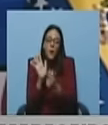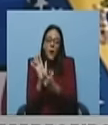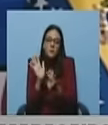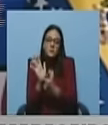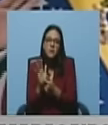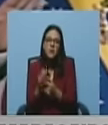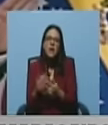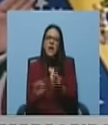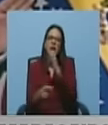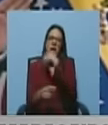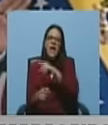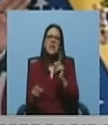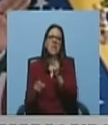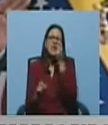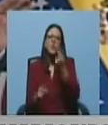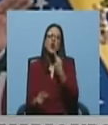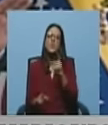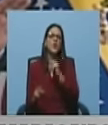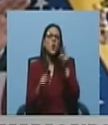Hasta ahora nadie las ha refutado.